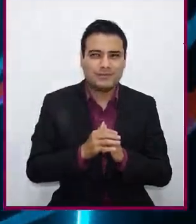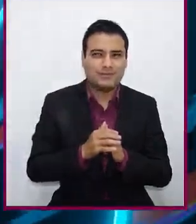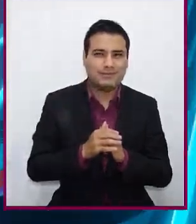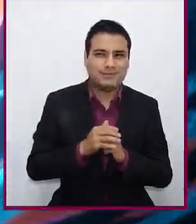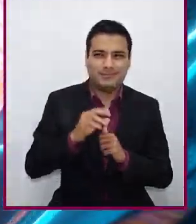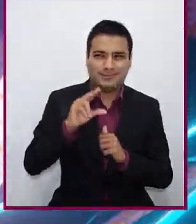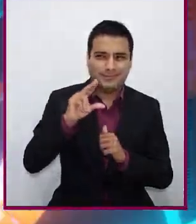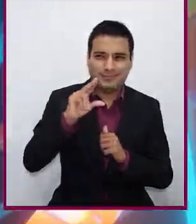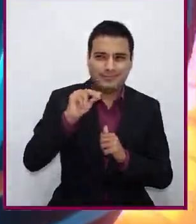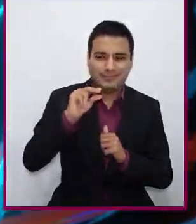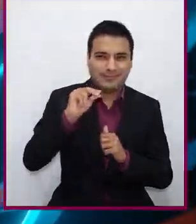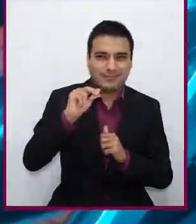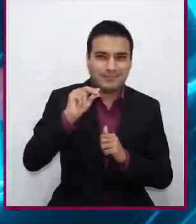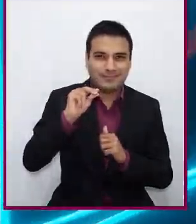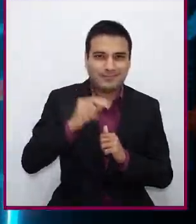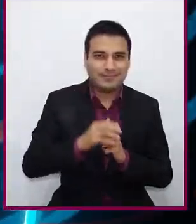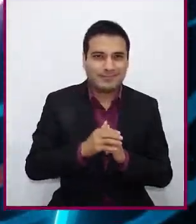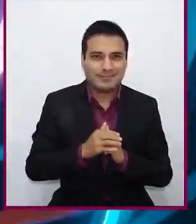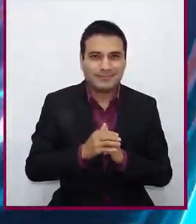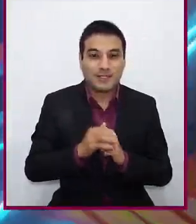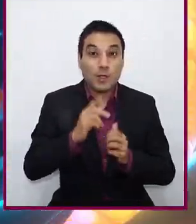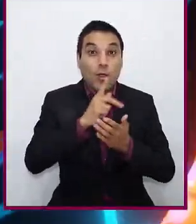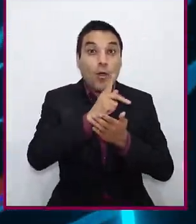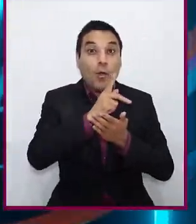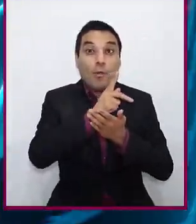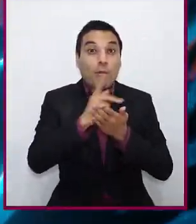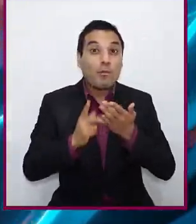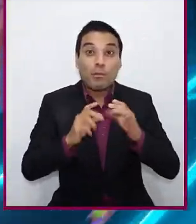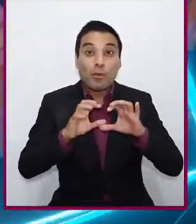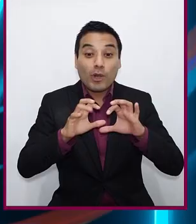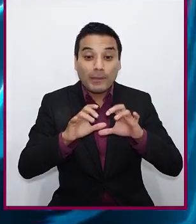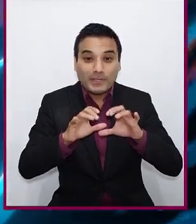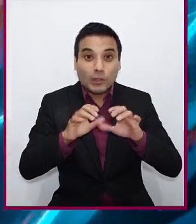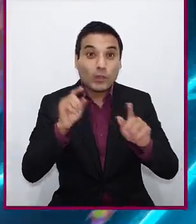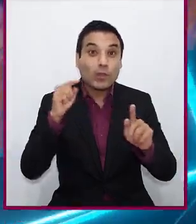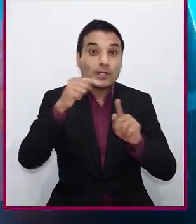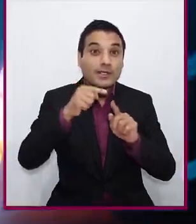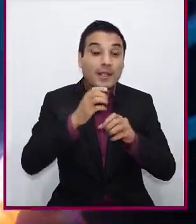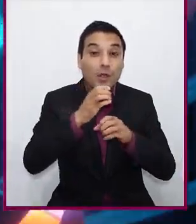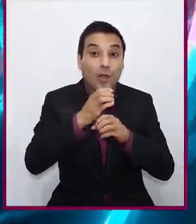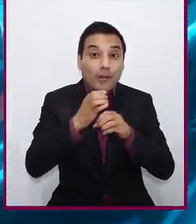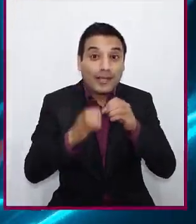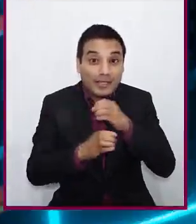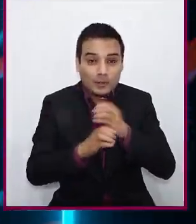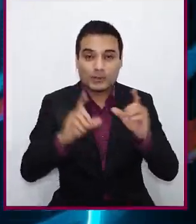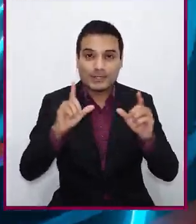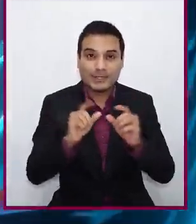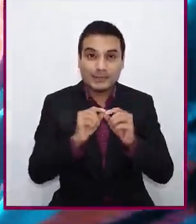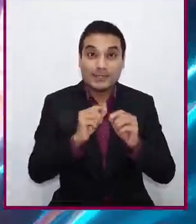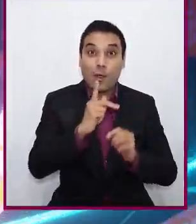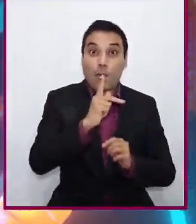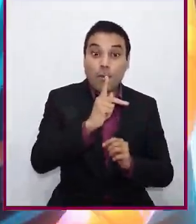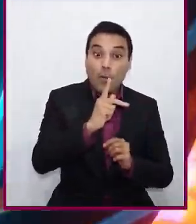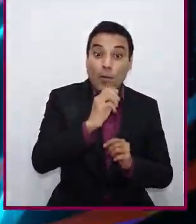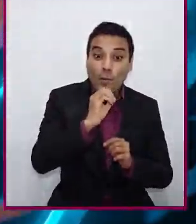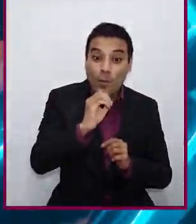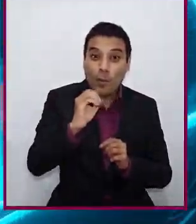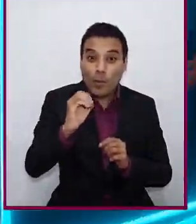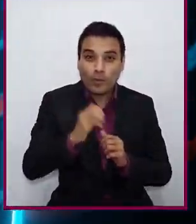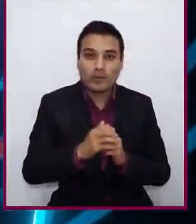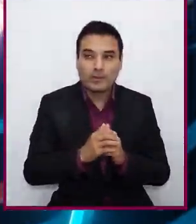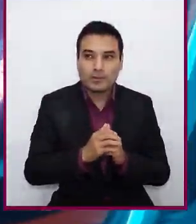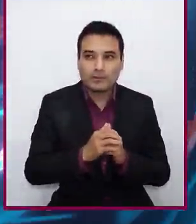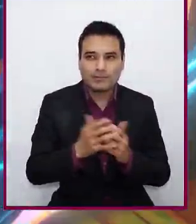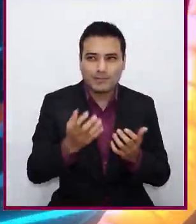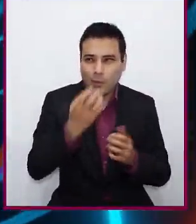me cabe pero no yo hablo de la programación orientada a objetos o además del